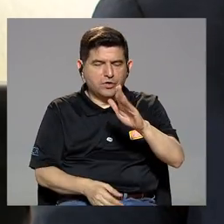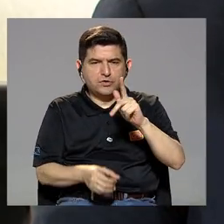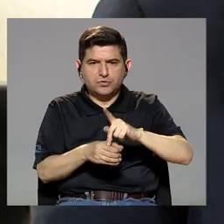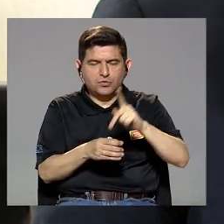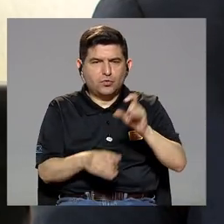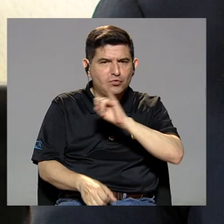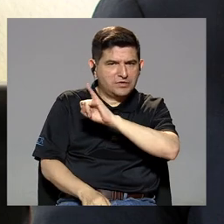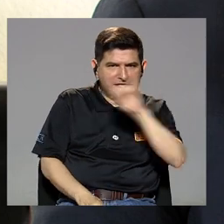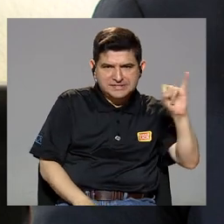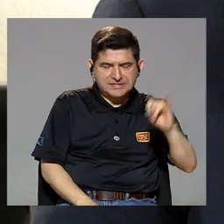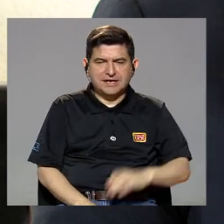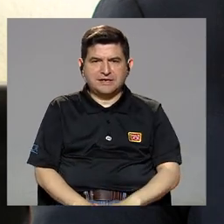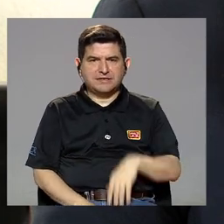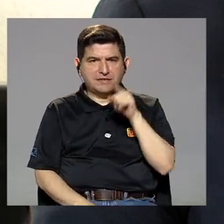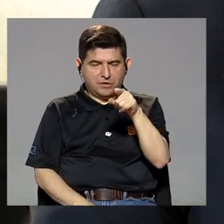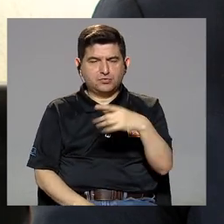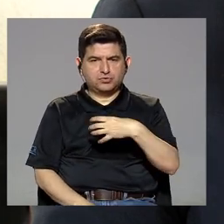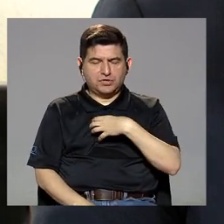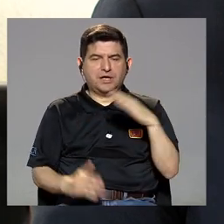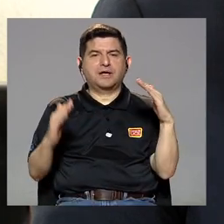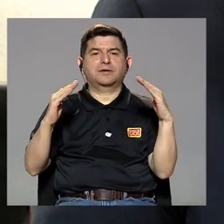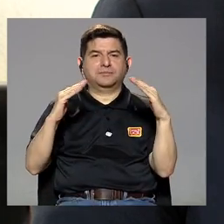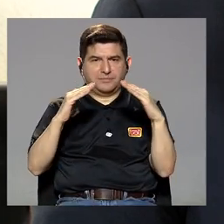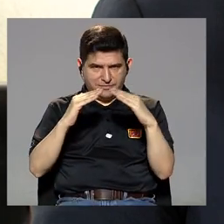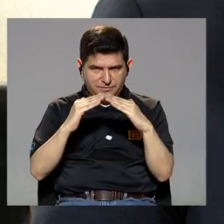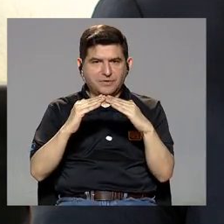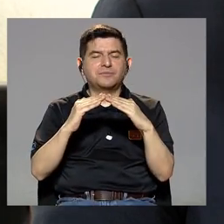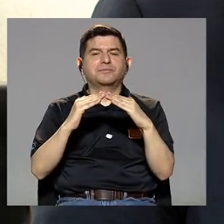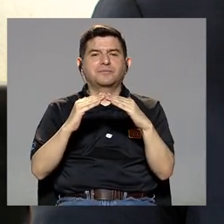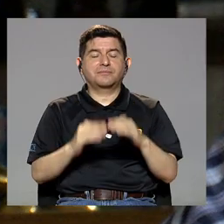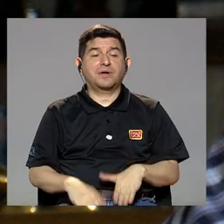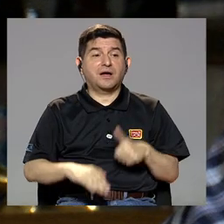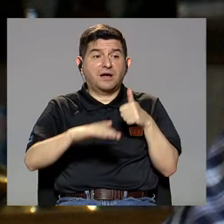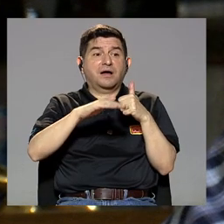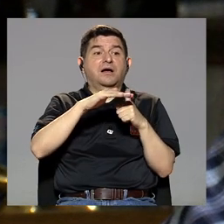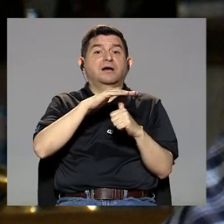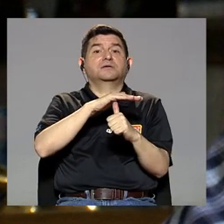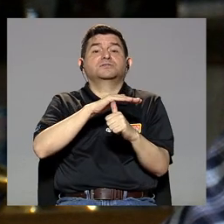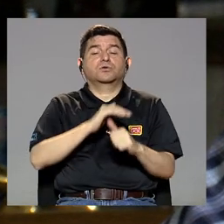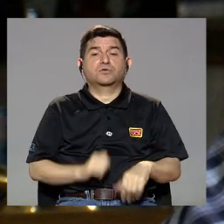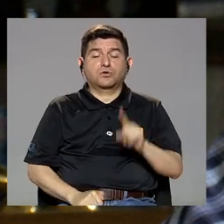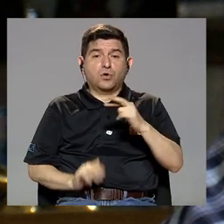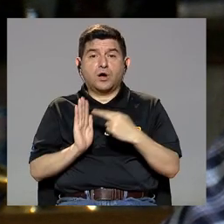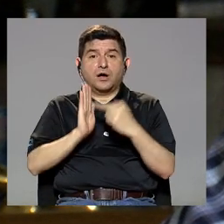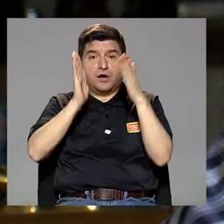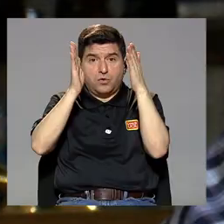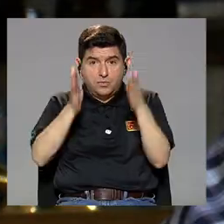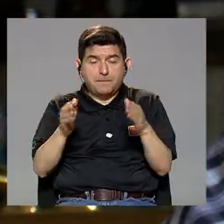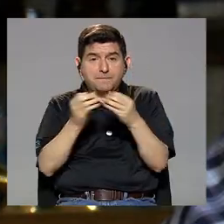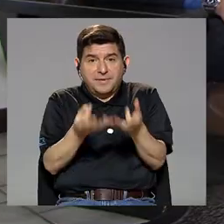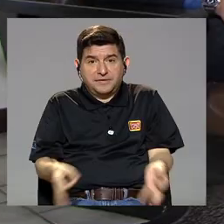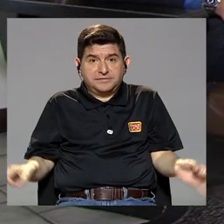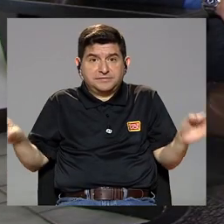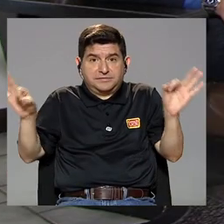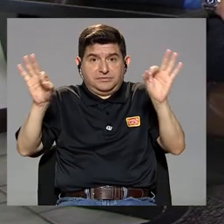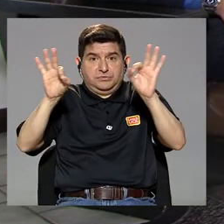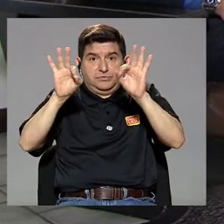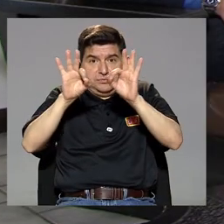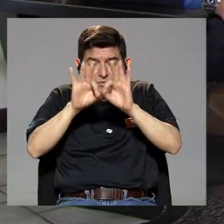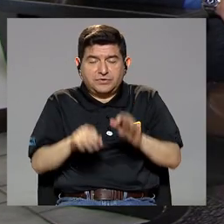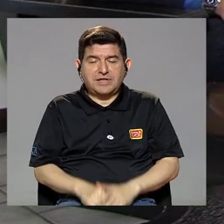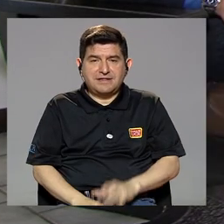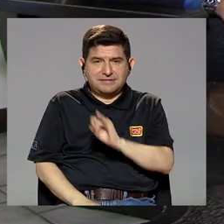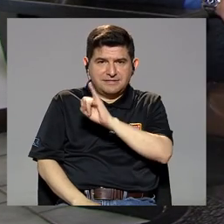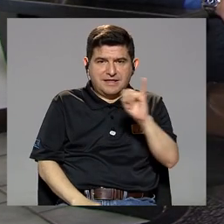izquierda como usted inclusive en su propia casa escondió a uno de los representantes más importantes de la